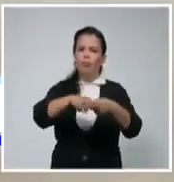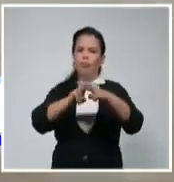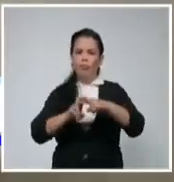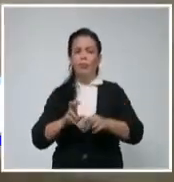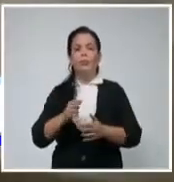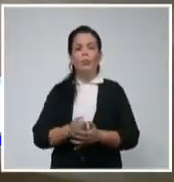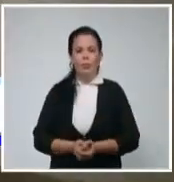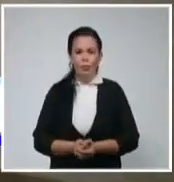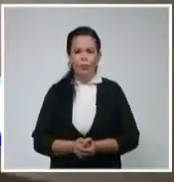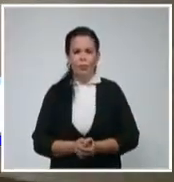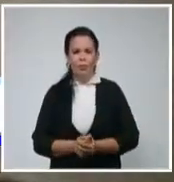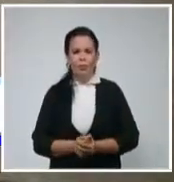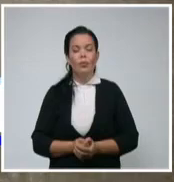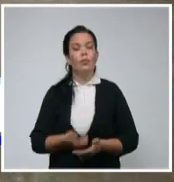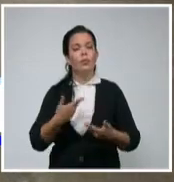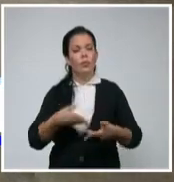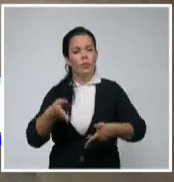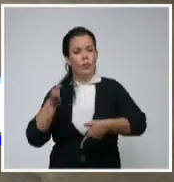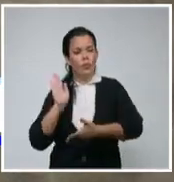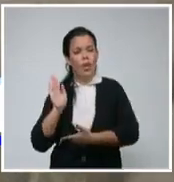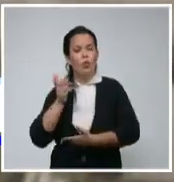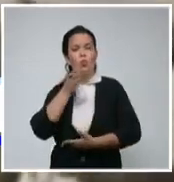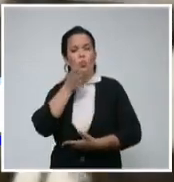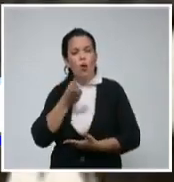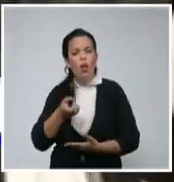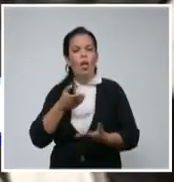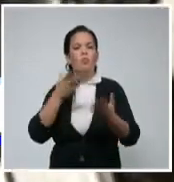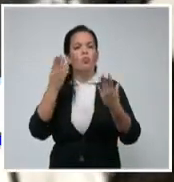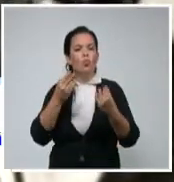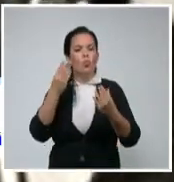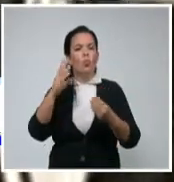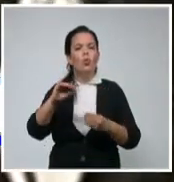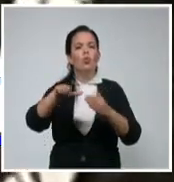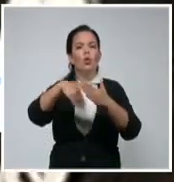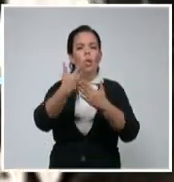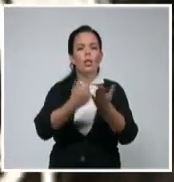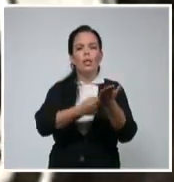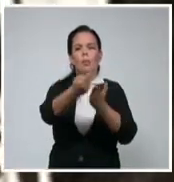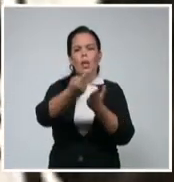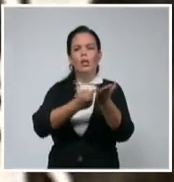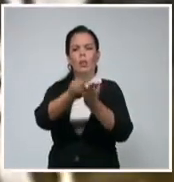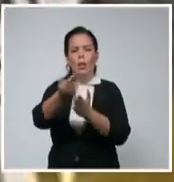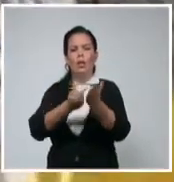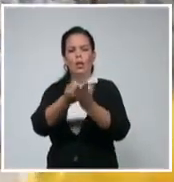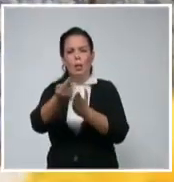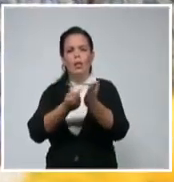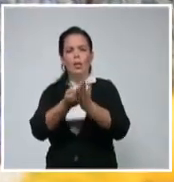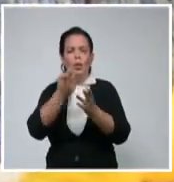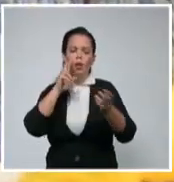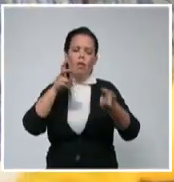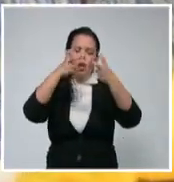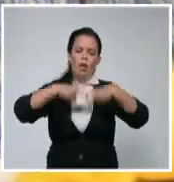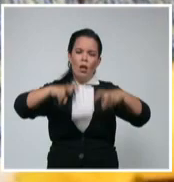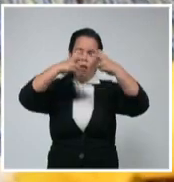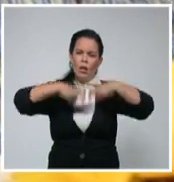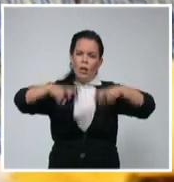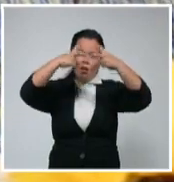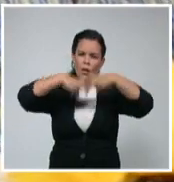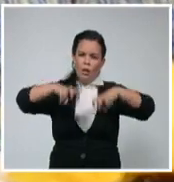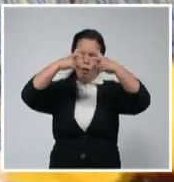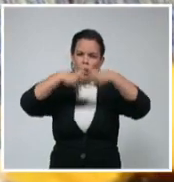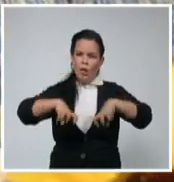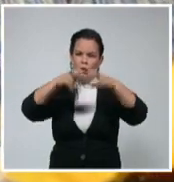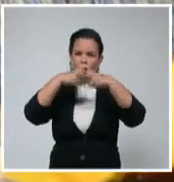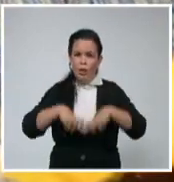creación. Puede estar investigando varias semanas, pero una vez que se sienta frente a la página en blanco, a Rosa Miriam Elizalde el